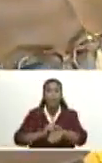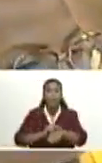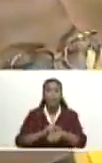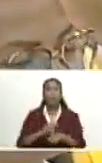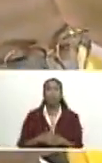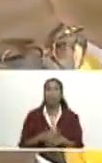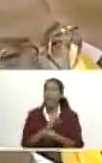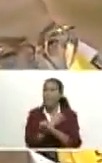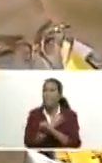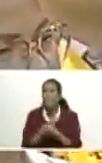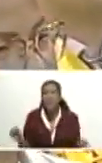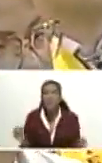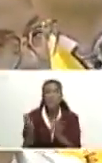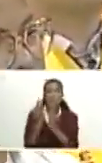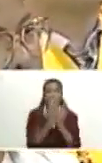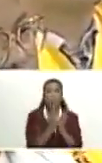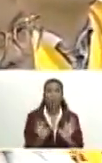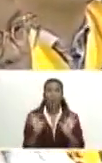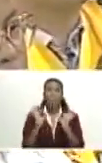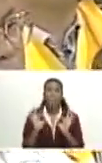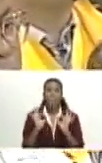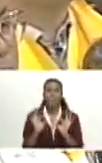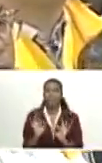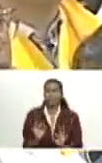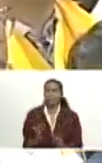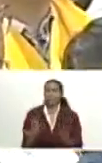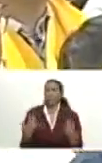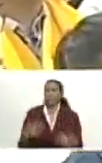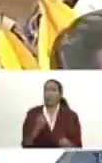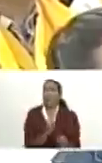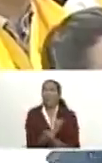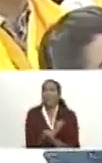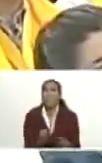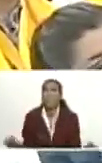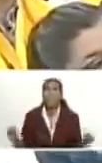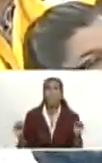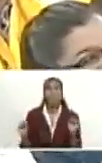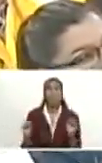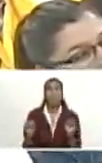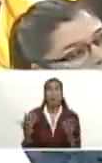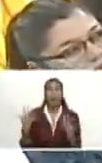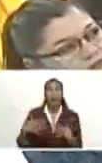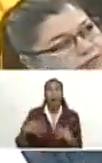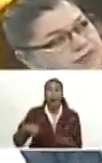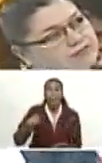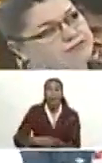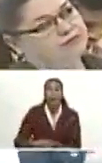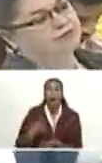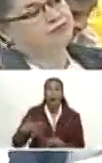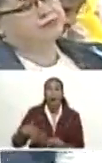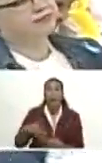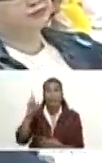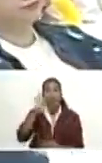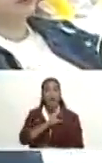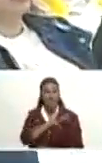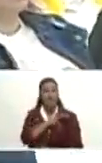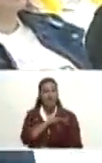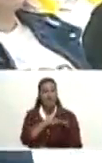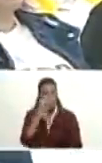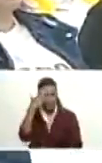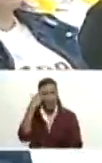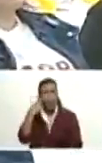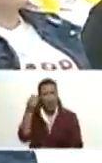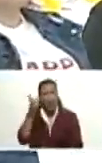Y es imposible estudiar una especialidad, más imposible todavía. Vayan para Chile para que ustedes